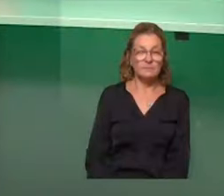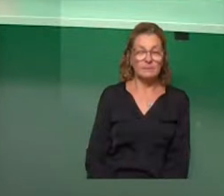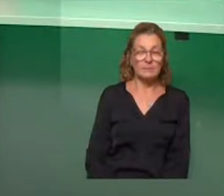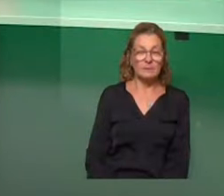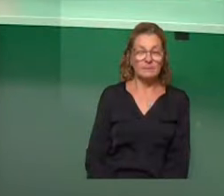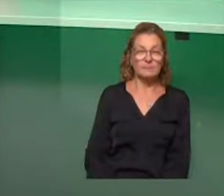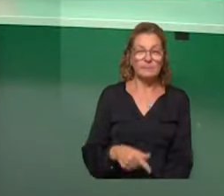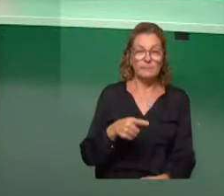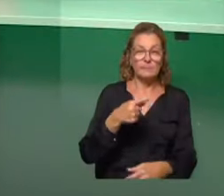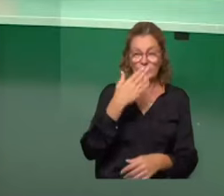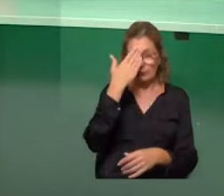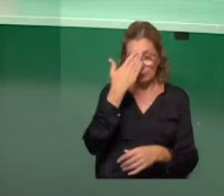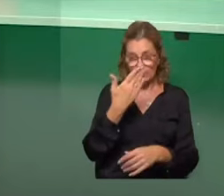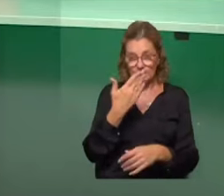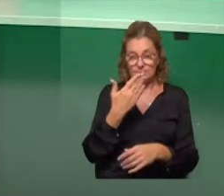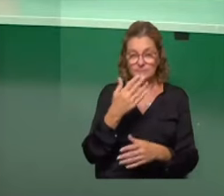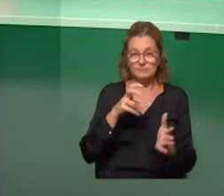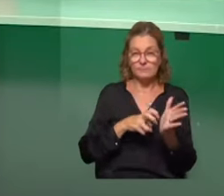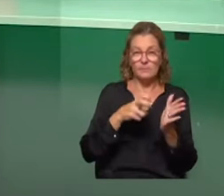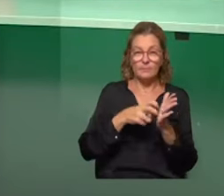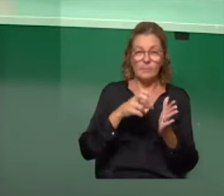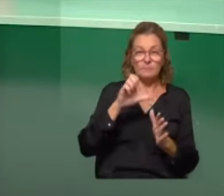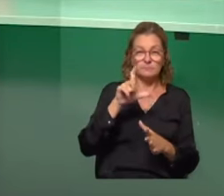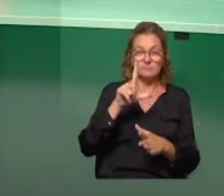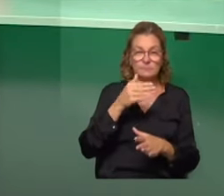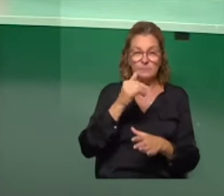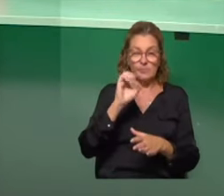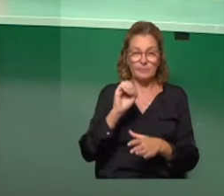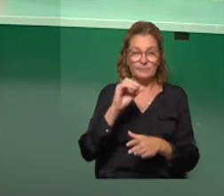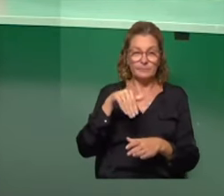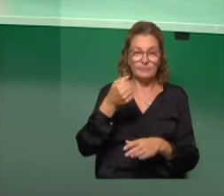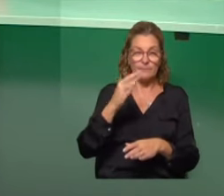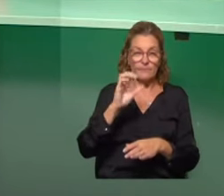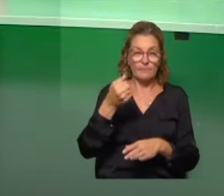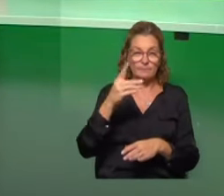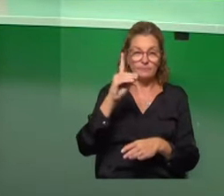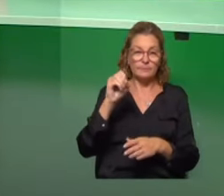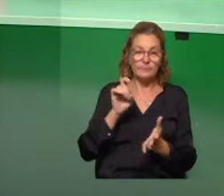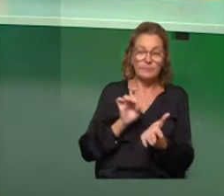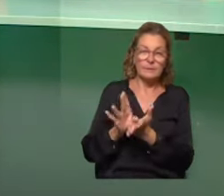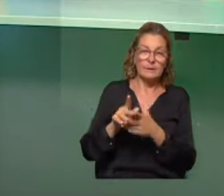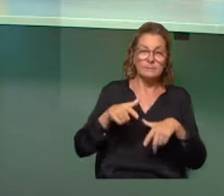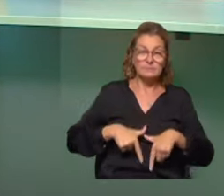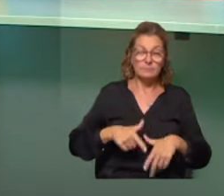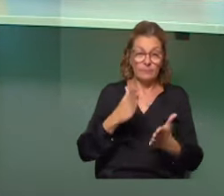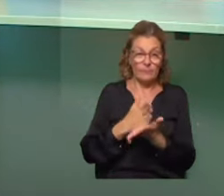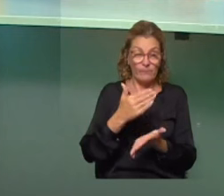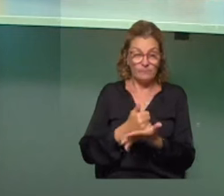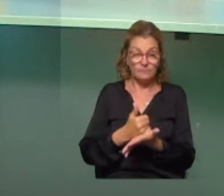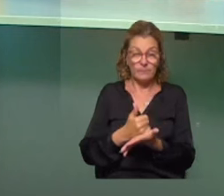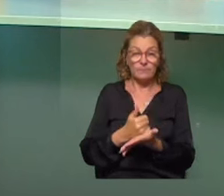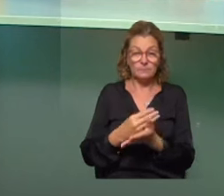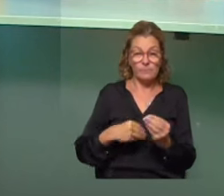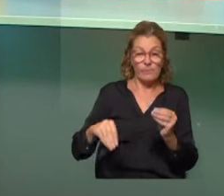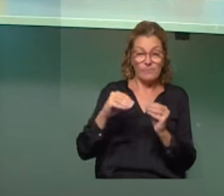El dirigente Frente Amplista de Salto, Elvio Machado, renunció a su cargo en la intendencia de ese departamento y se